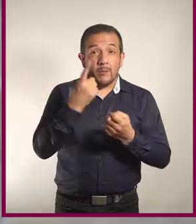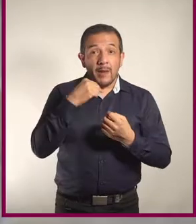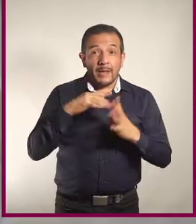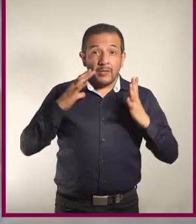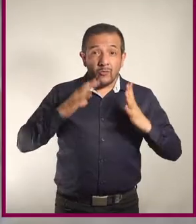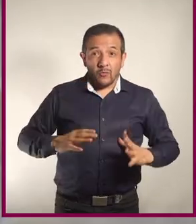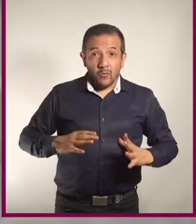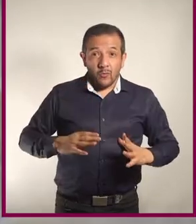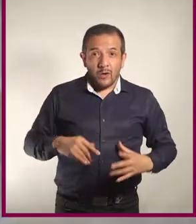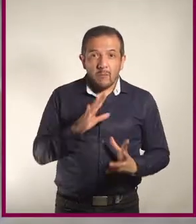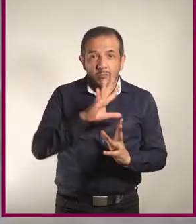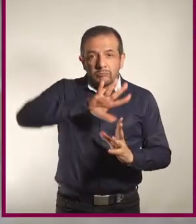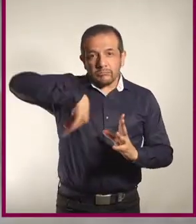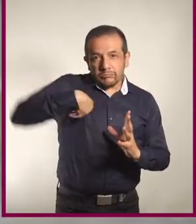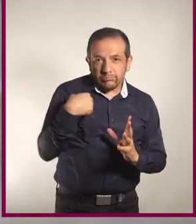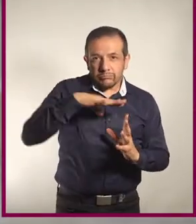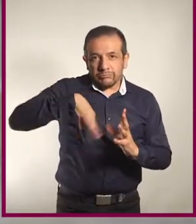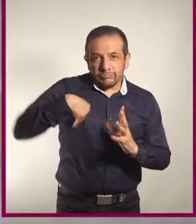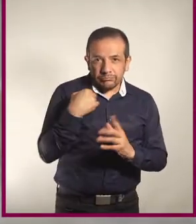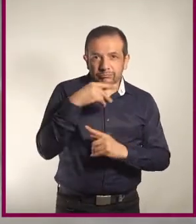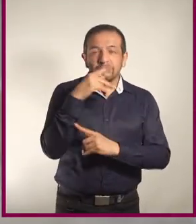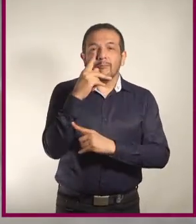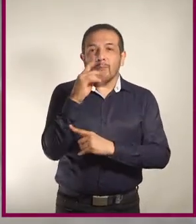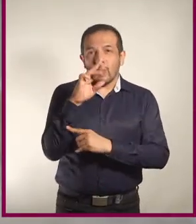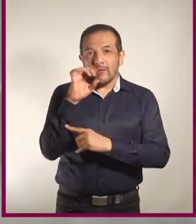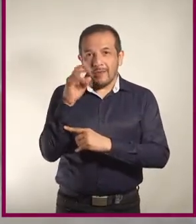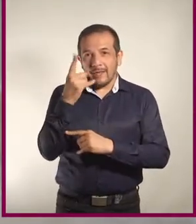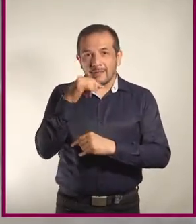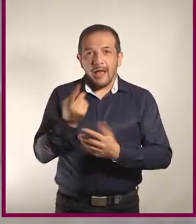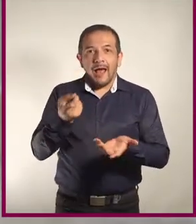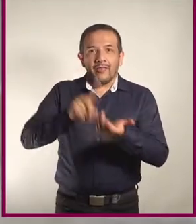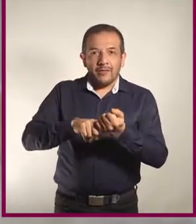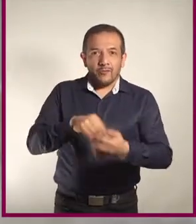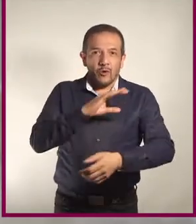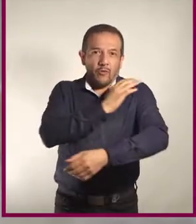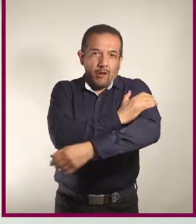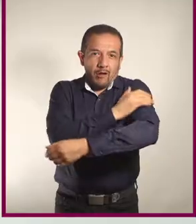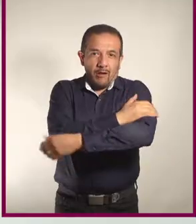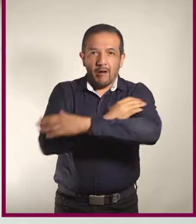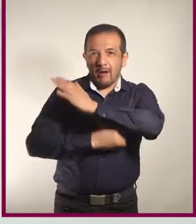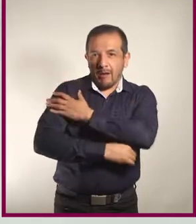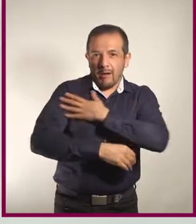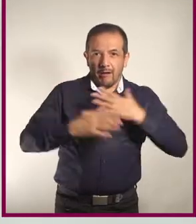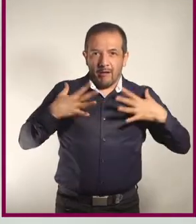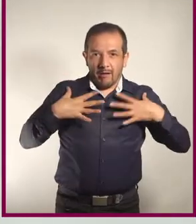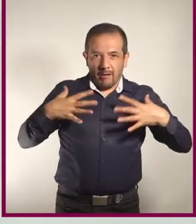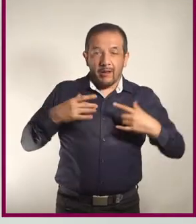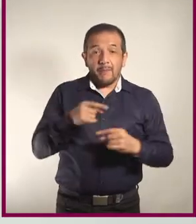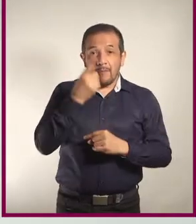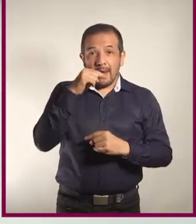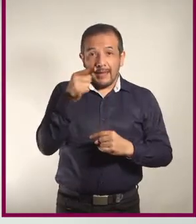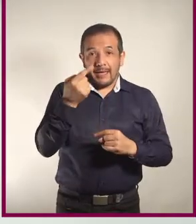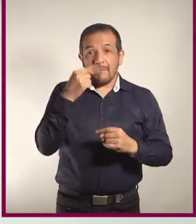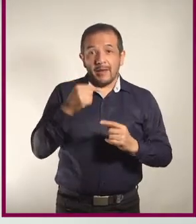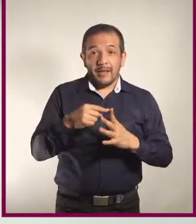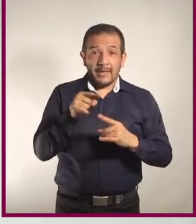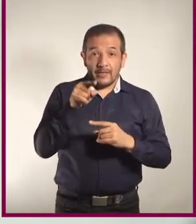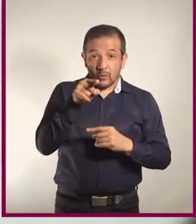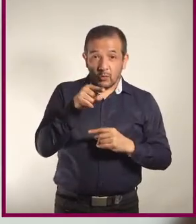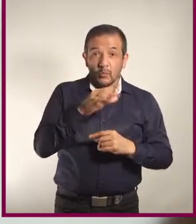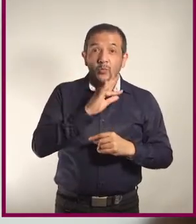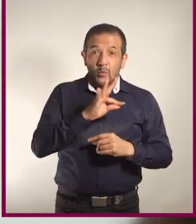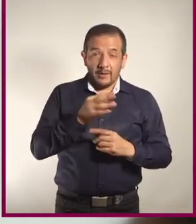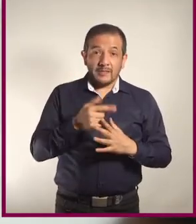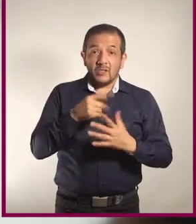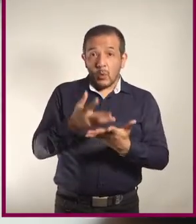el estímulo para que tu cuerpo almacene proteínas como músculo. Si quieres construir una casa, no vas a contener los materiales.